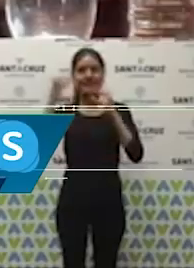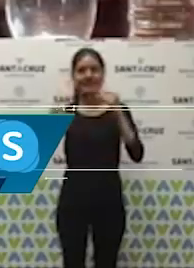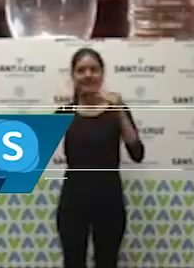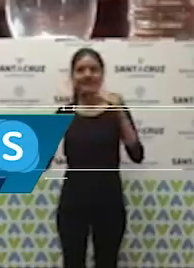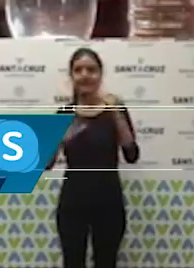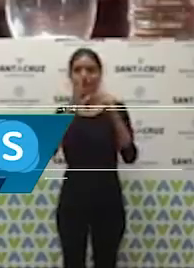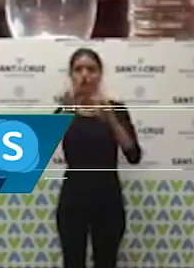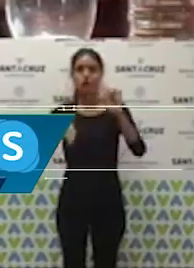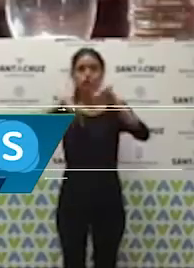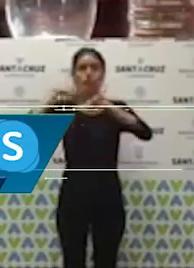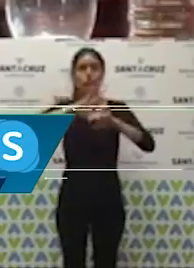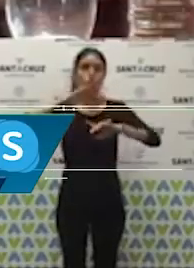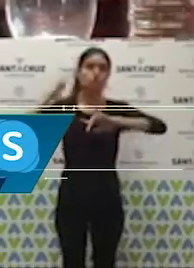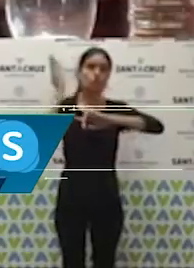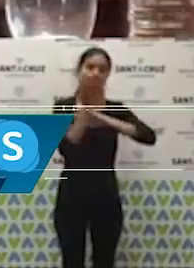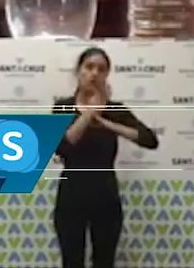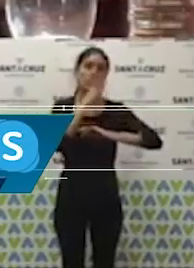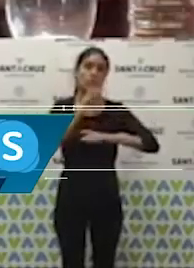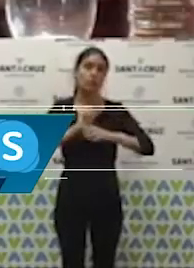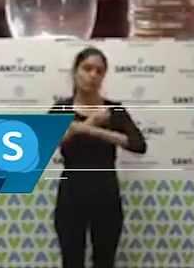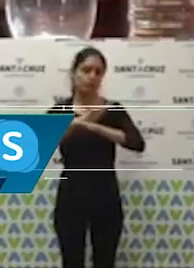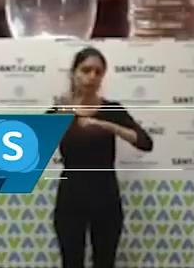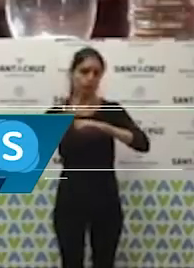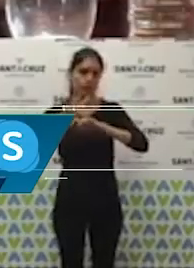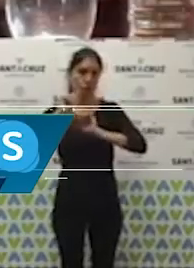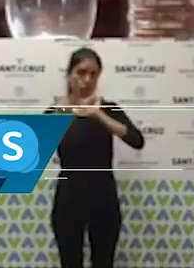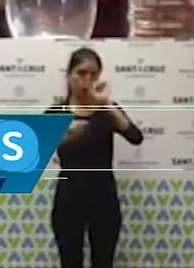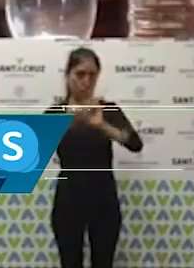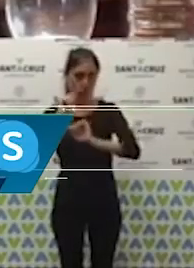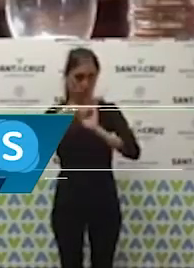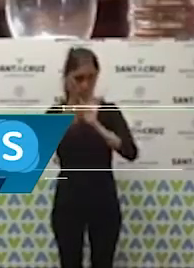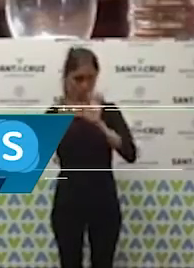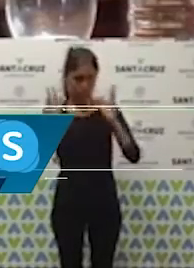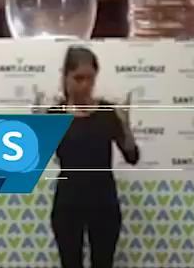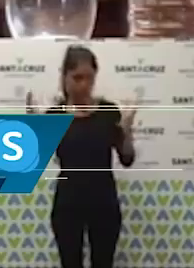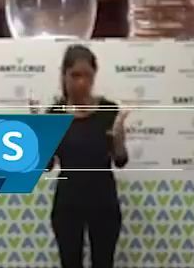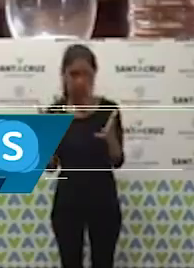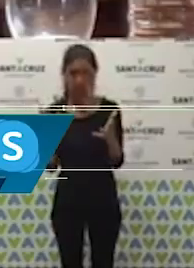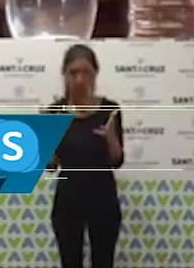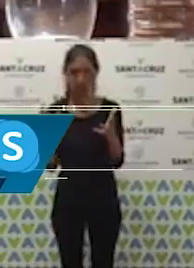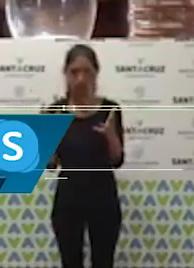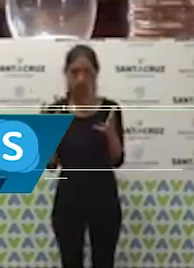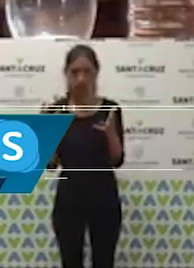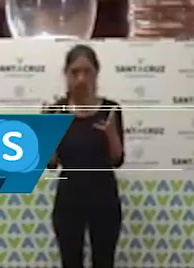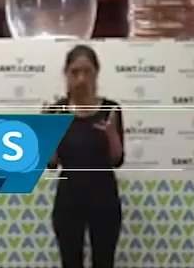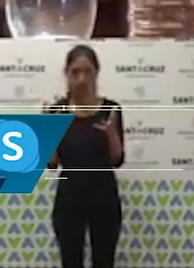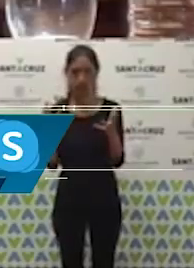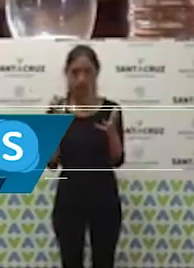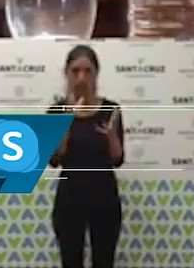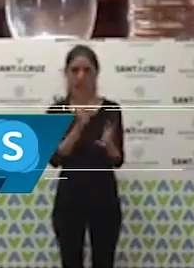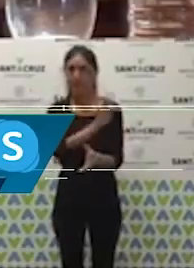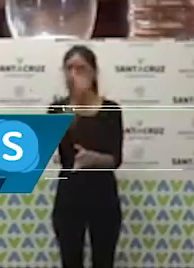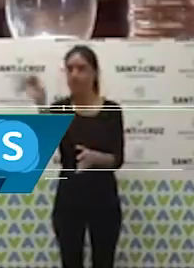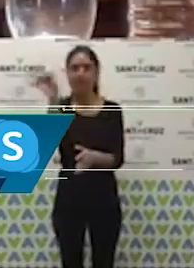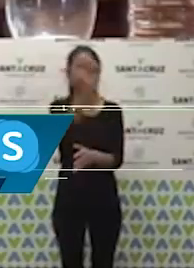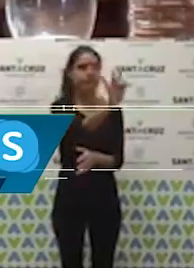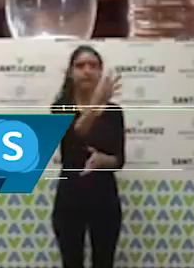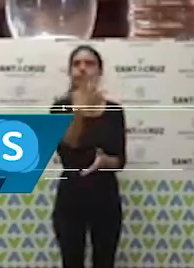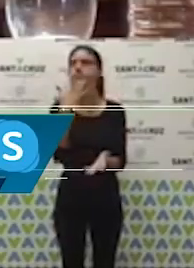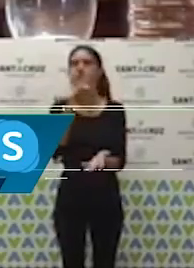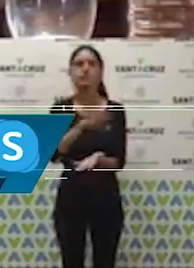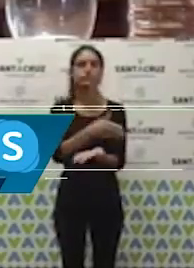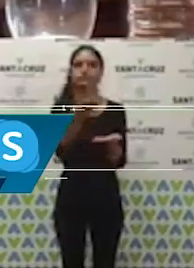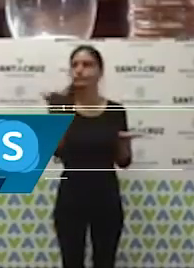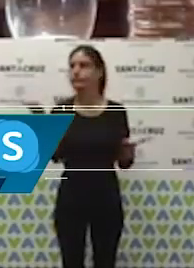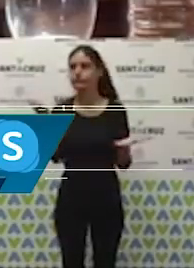Pricewaterhouse. Y esto provocó la gira de Lazcano, de Matilde Zamudio, entonces la portavoz y compañera de partido, y ahí empezaron